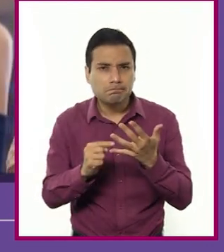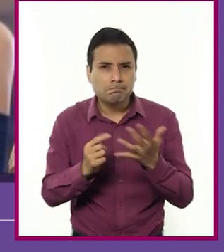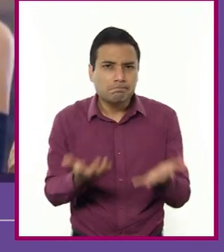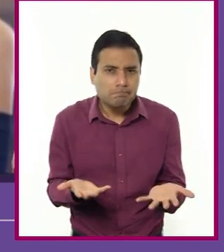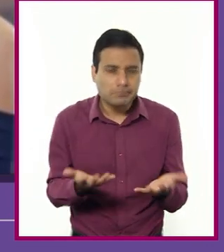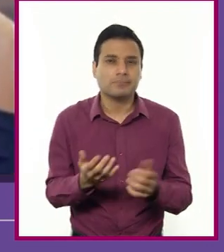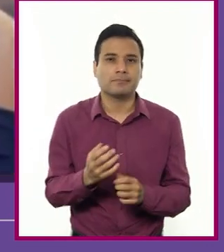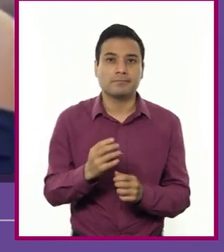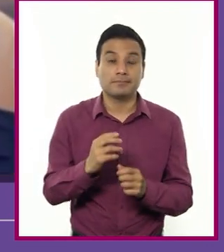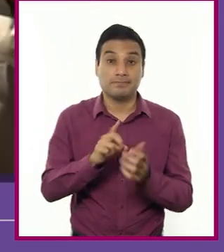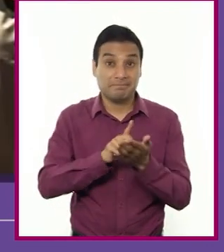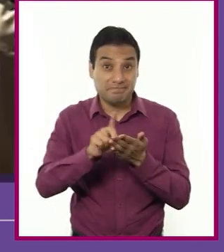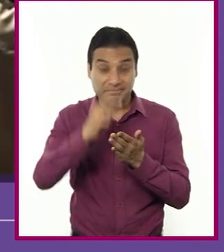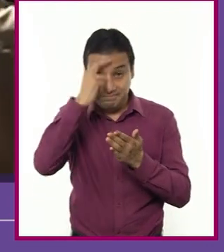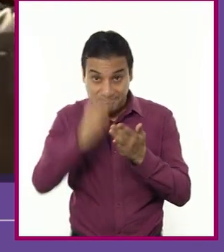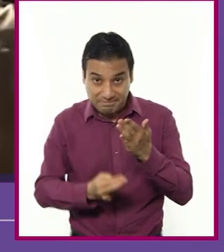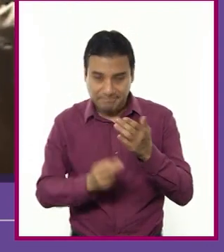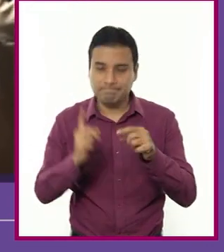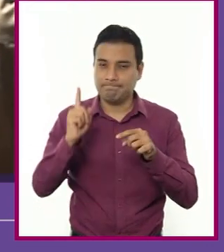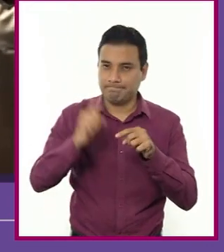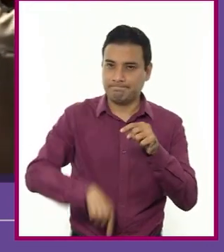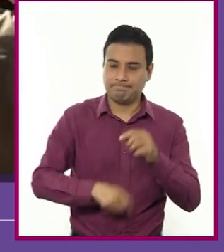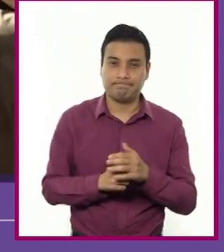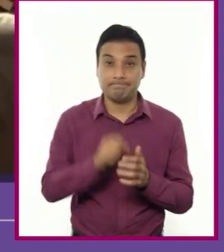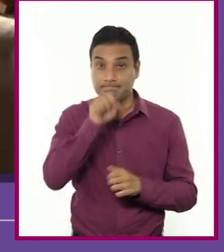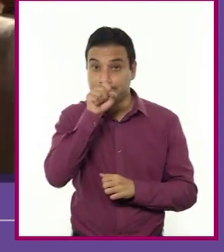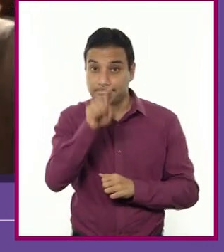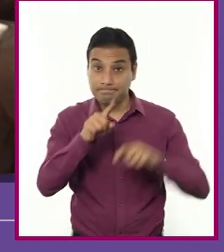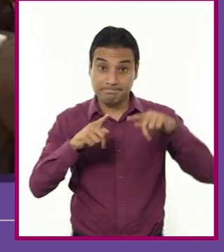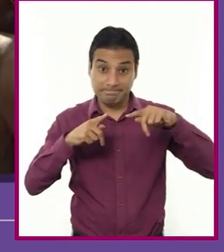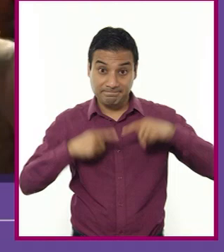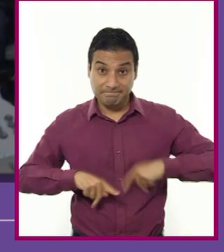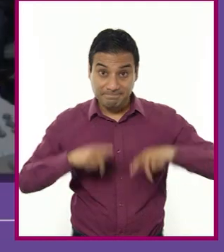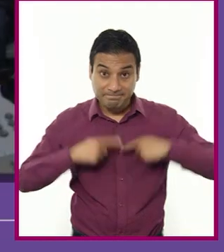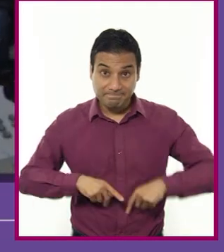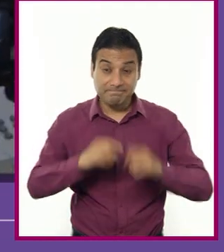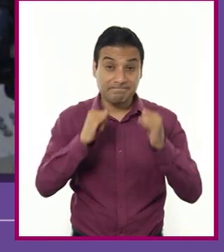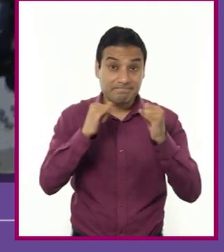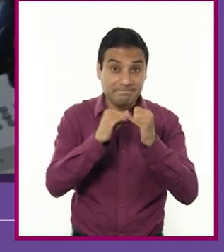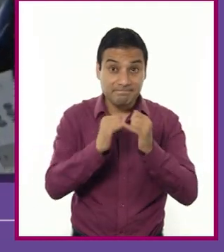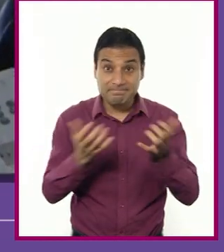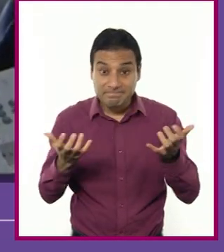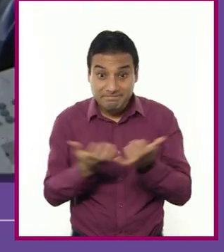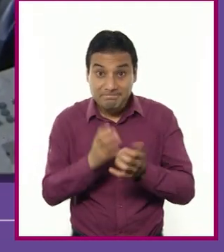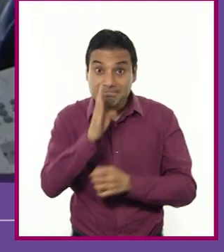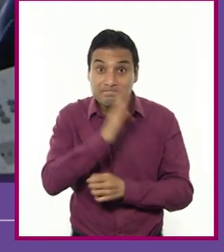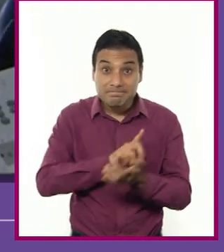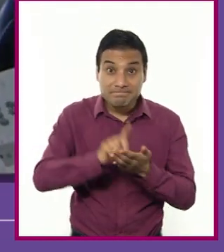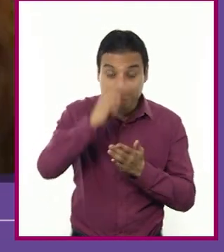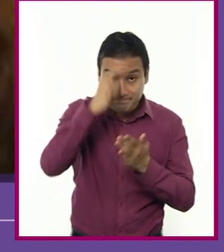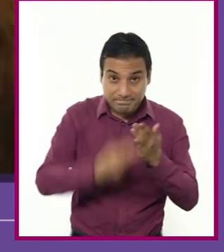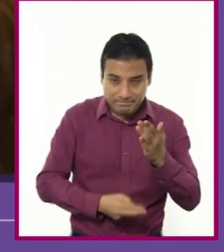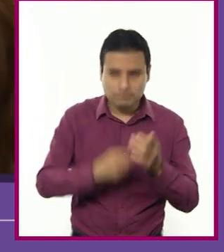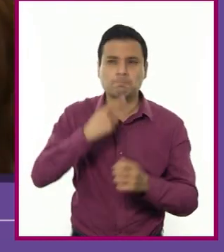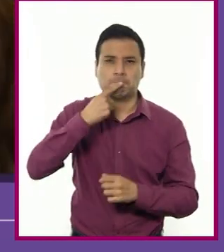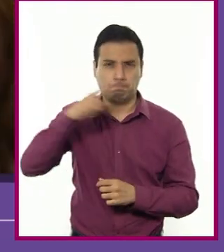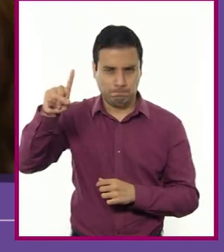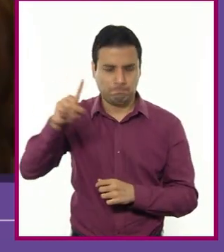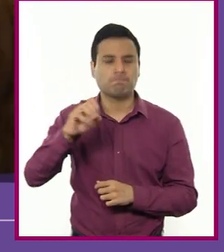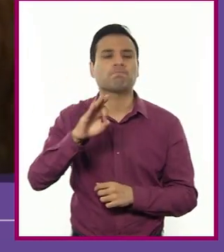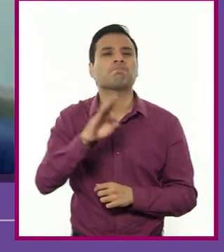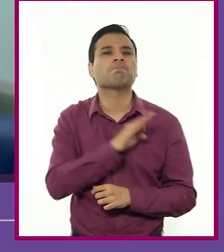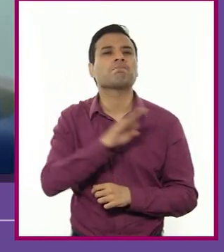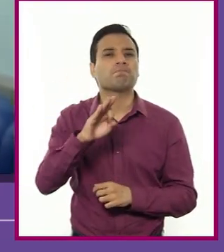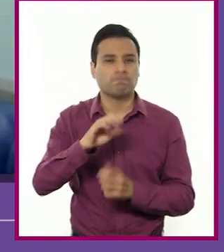se violen los derechos humanos, así como denunciar a las personas e instituciones que no están cumpliendo con sus obligaciones en el marco de